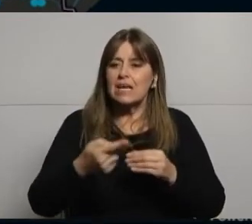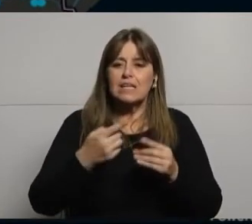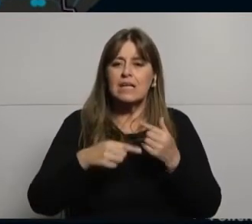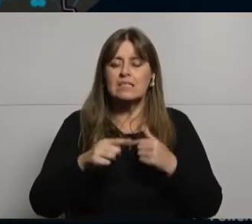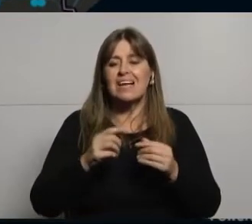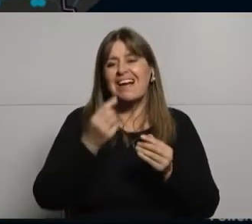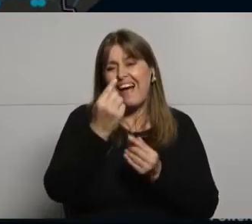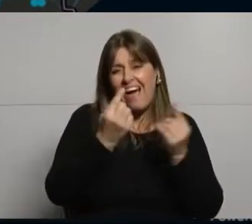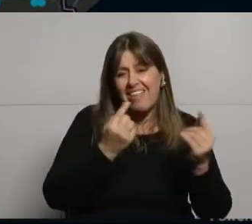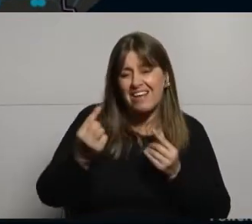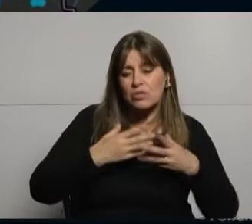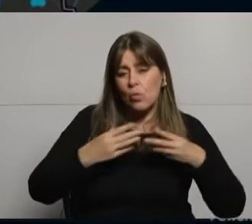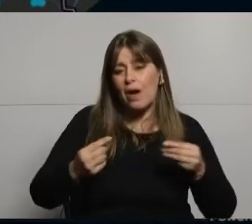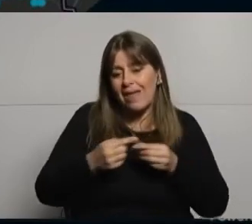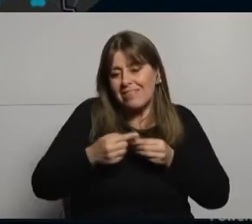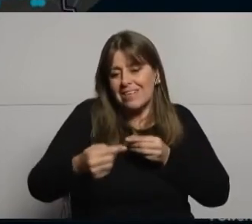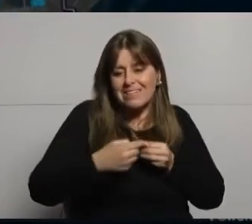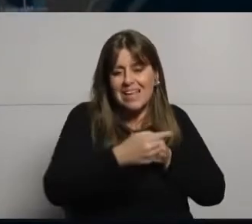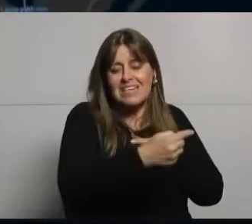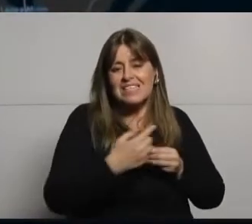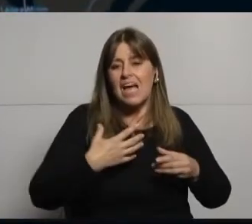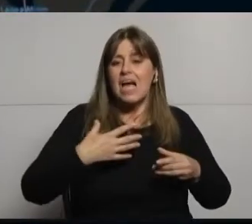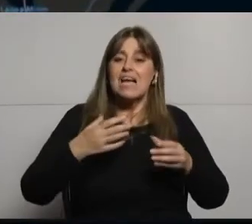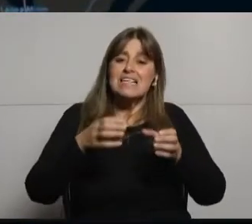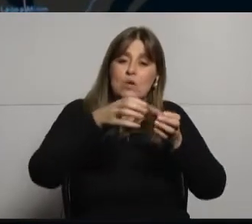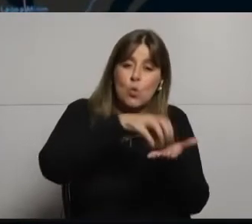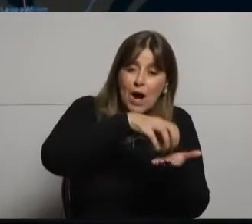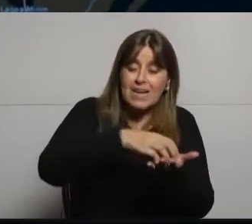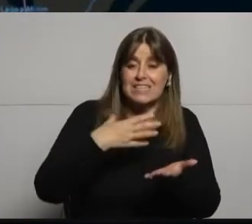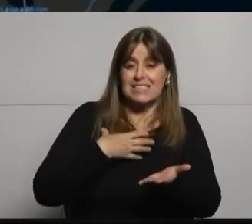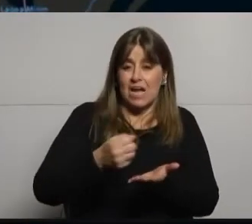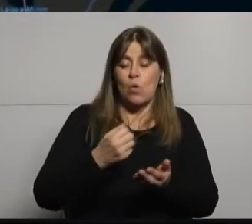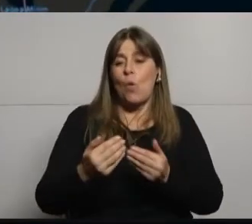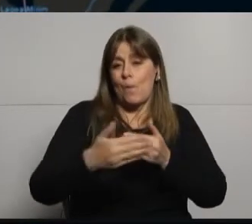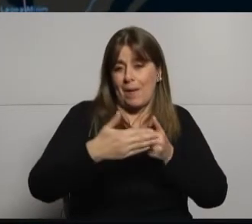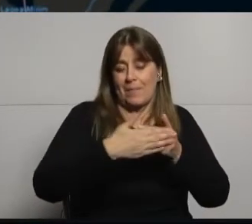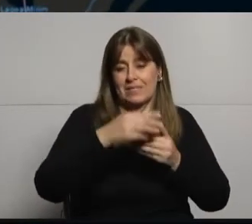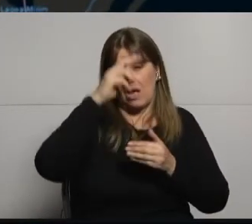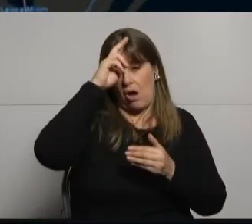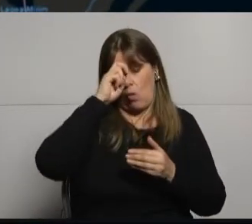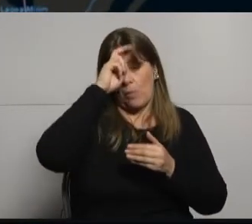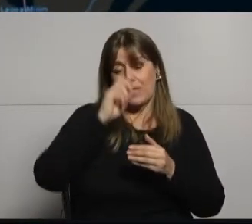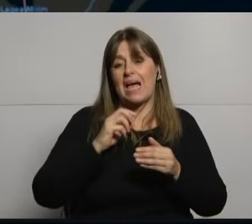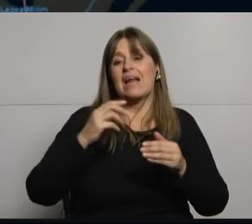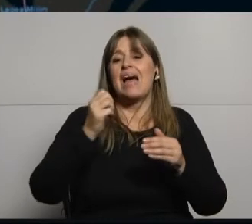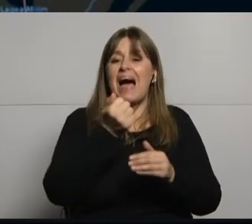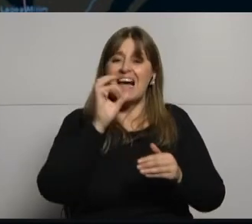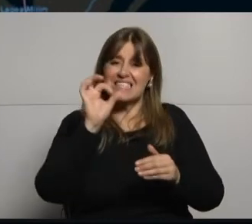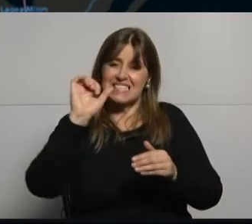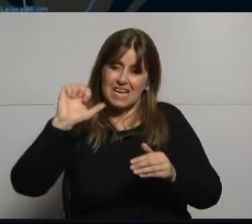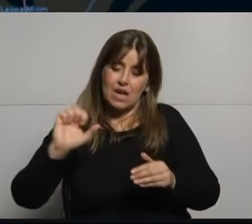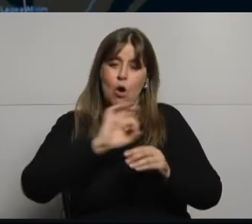cada escuela rural tiene la distancia en centro de salud más próximo, sea de público, de ACE o